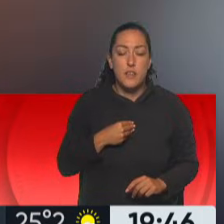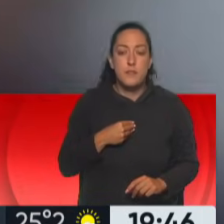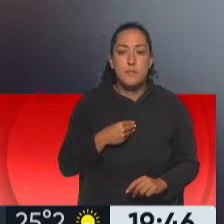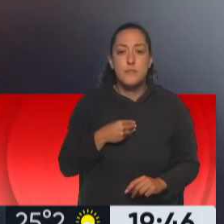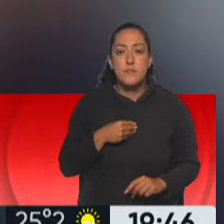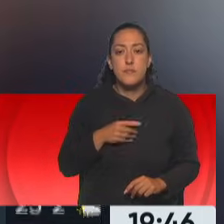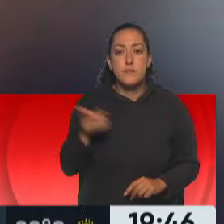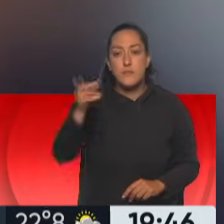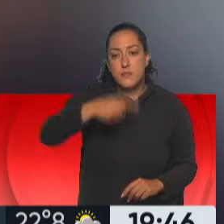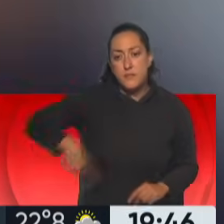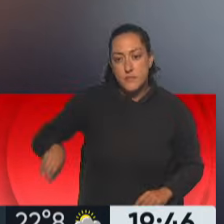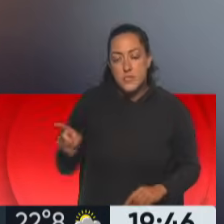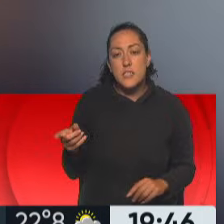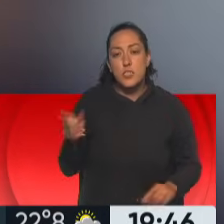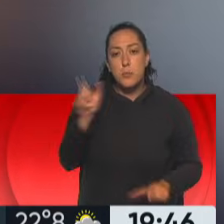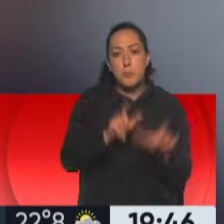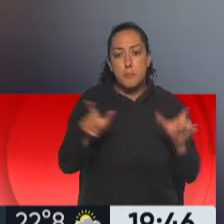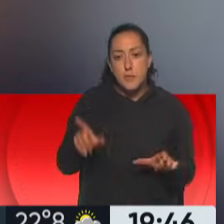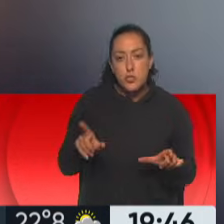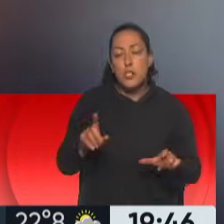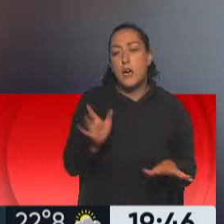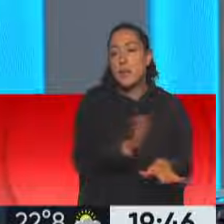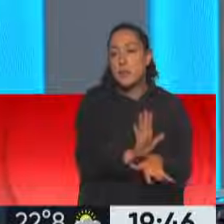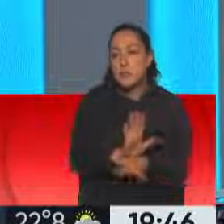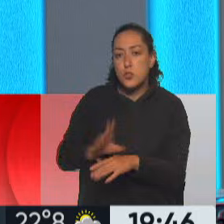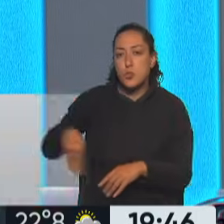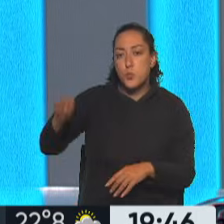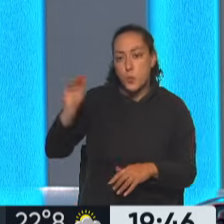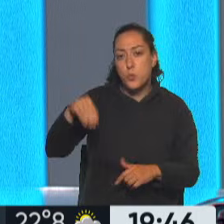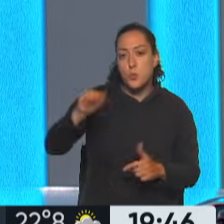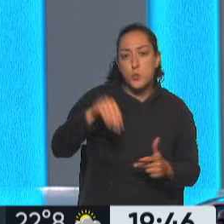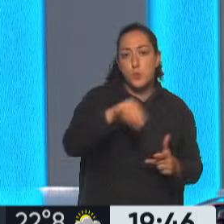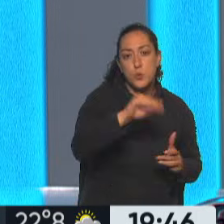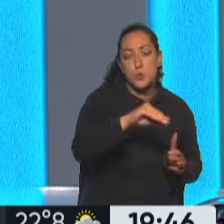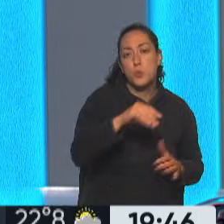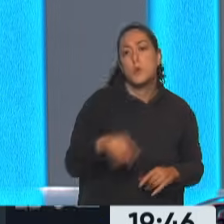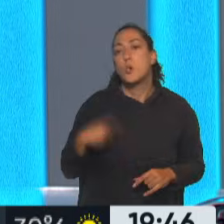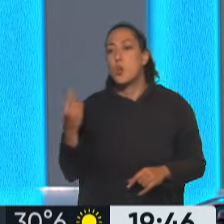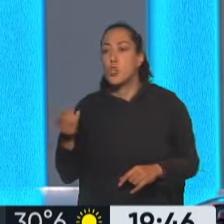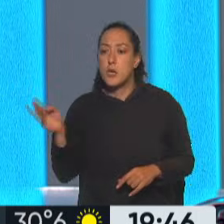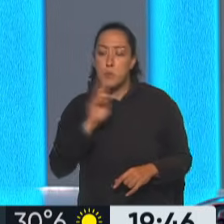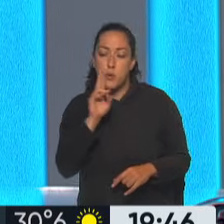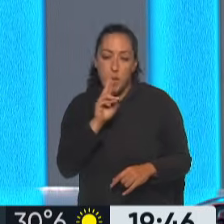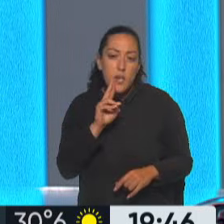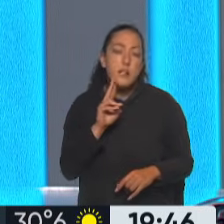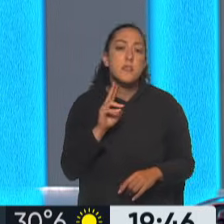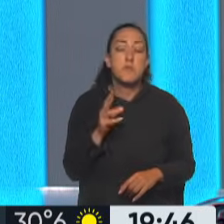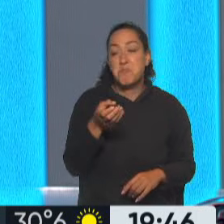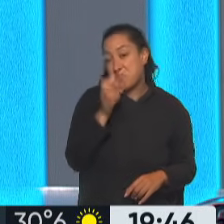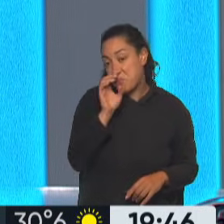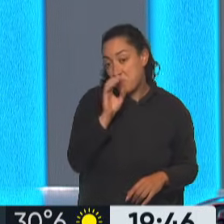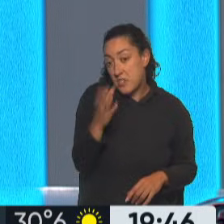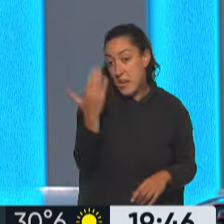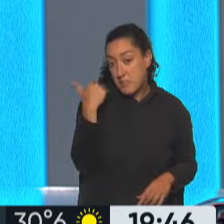muy presente en distintos de los posteos de los artistas. Y cierro con una mujer que, miren qué curioso, porque hace un tiempo había tenido